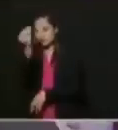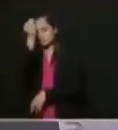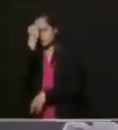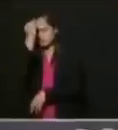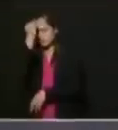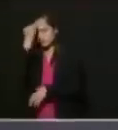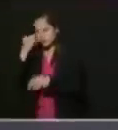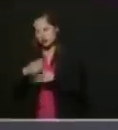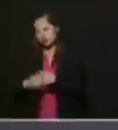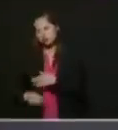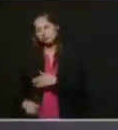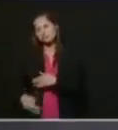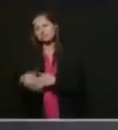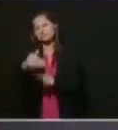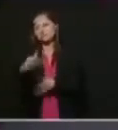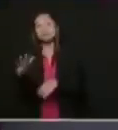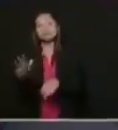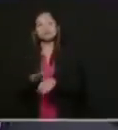hoy más que nunca